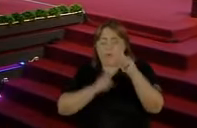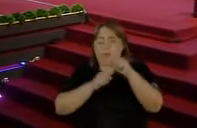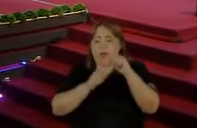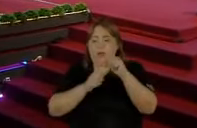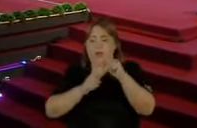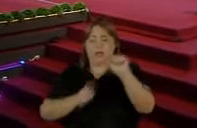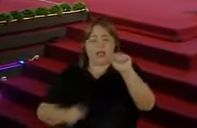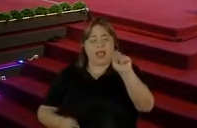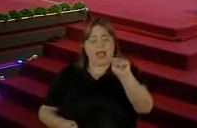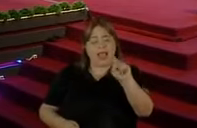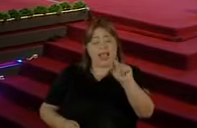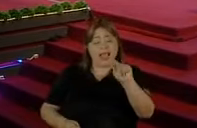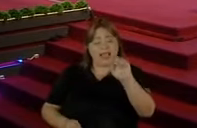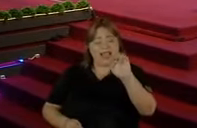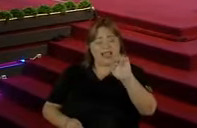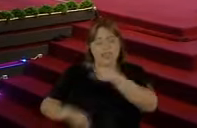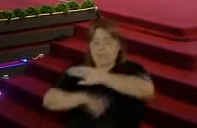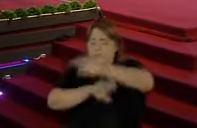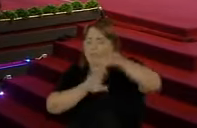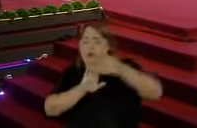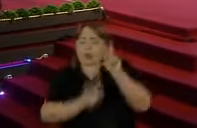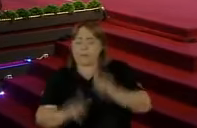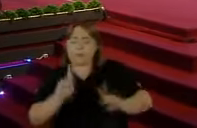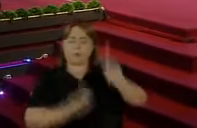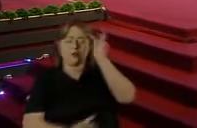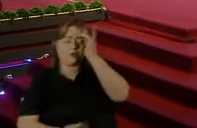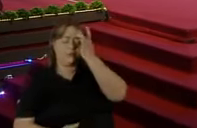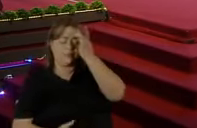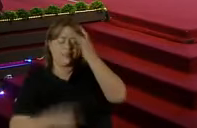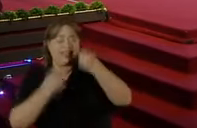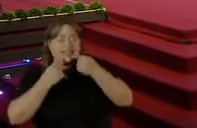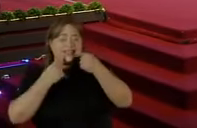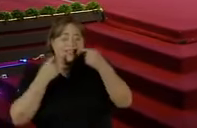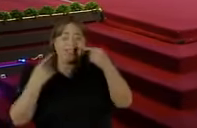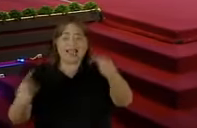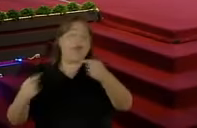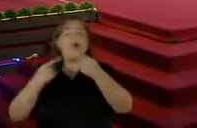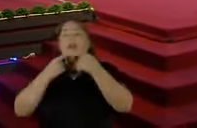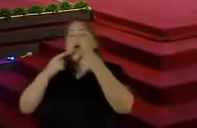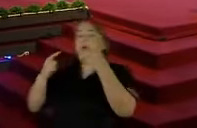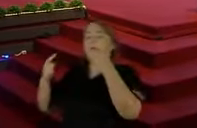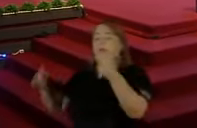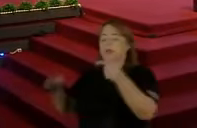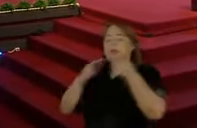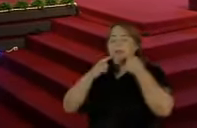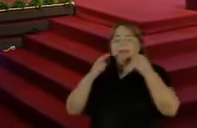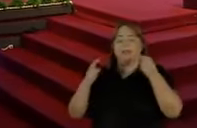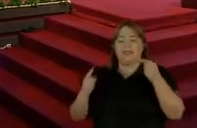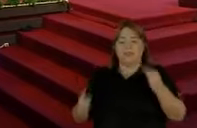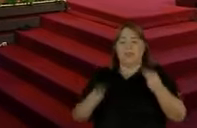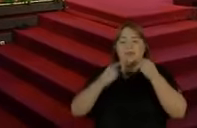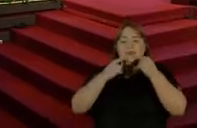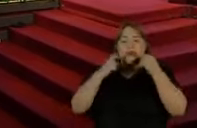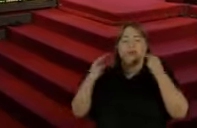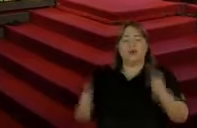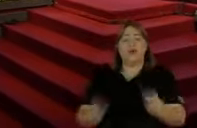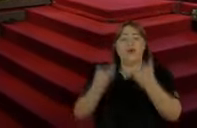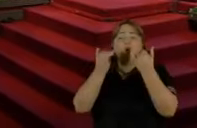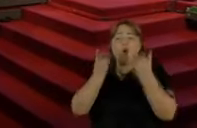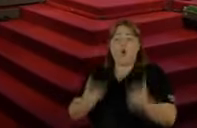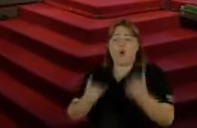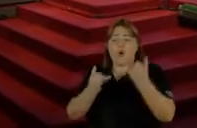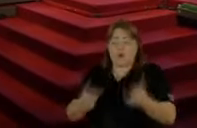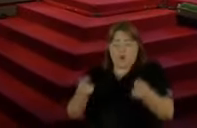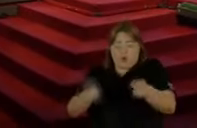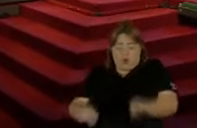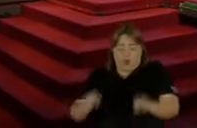Anet y todos los que están ahora mismo enfermos. Declaramos que algo no va a ocurrir, algo está ocurriendo.